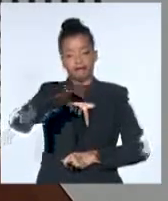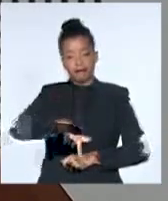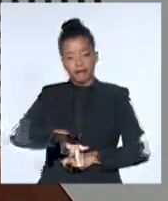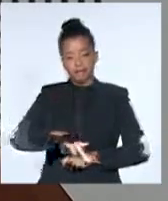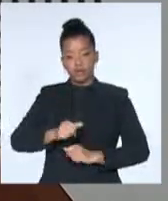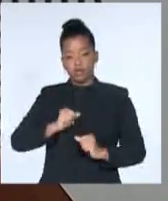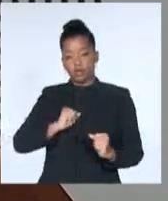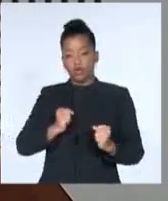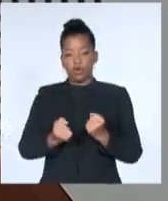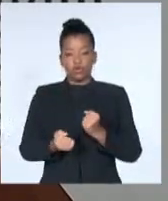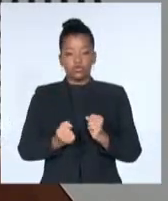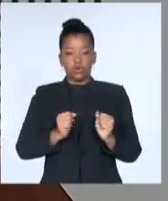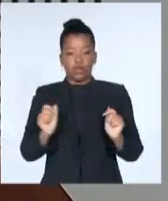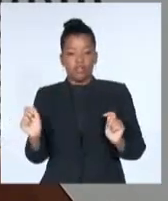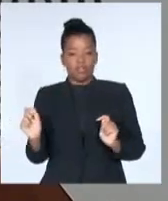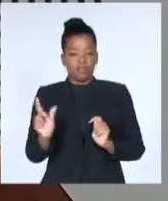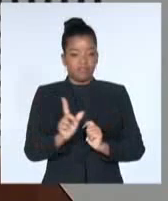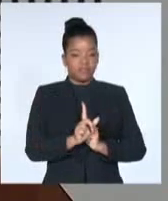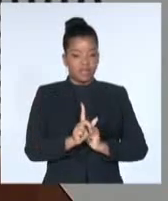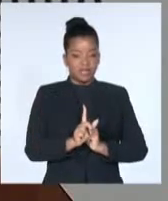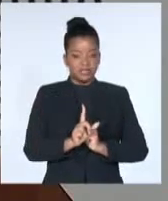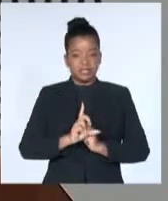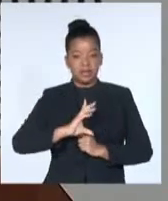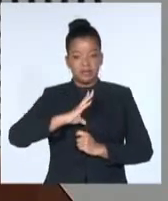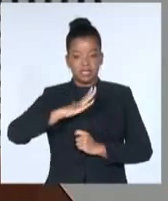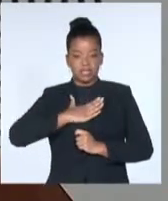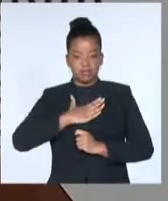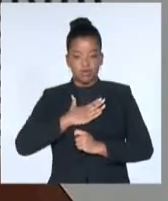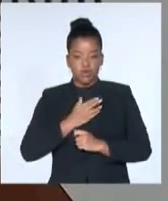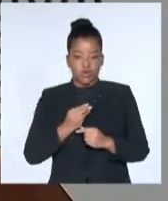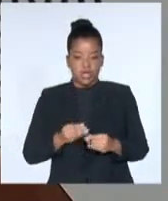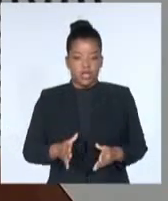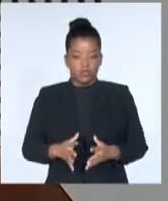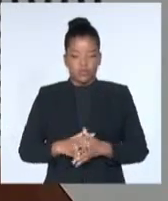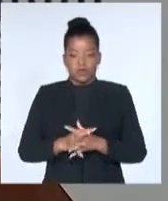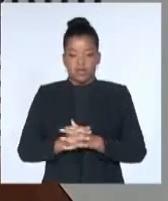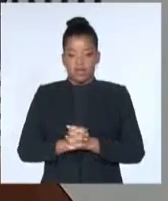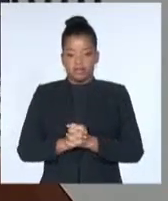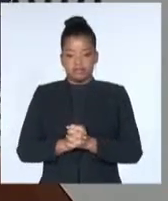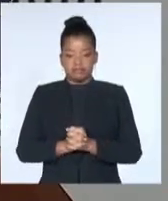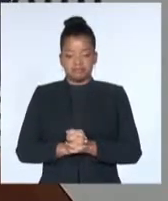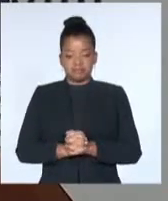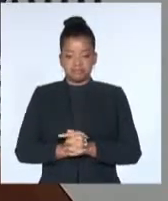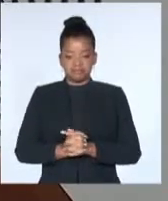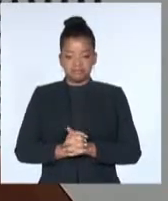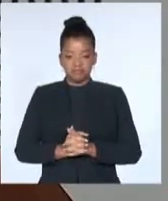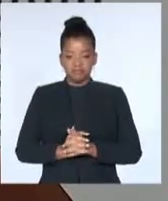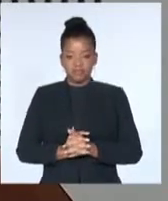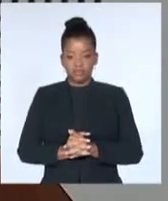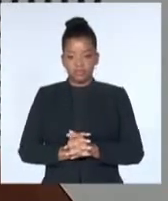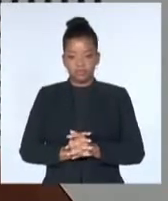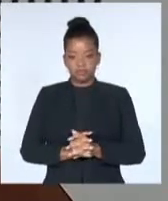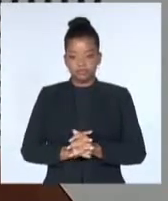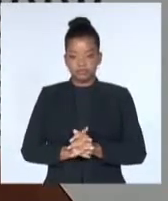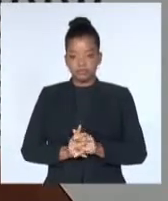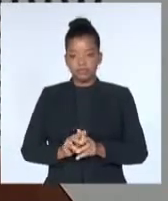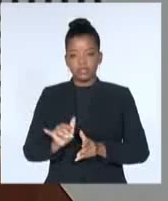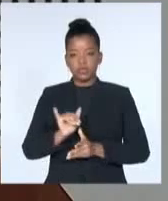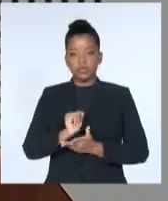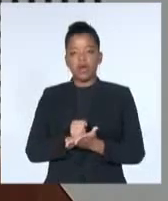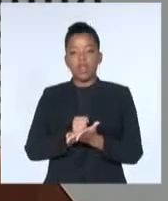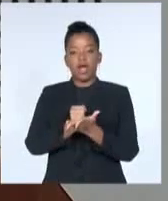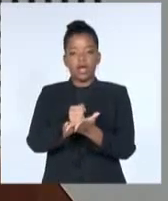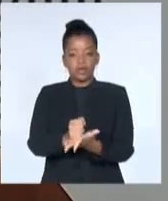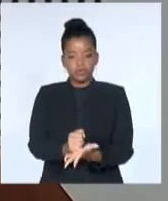la venta del patrimonio natural, beneficiarnos de nuestro capital humano, mejorar